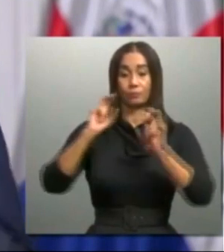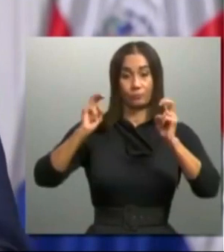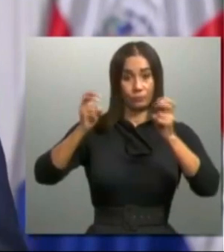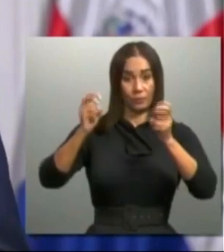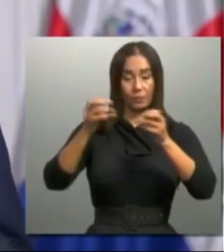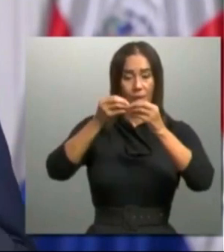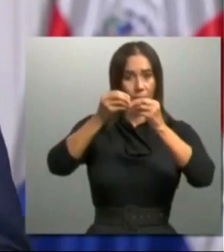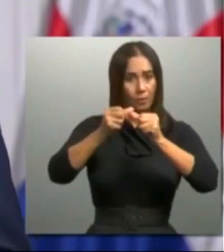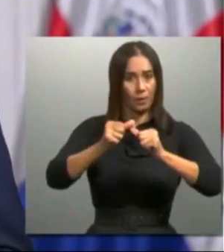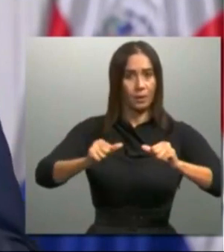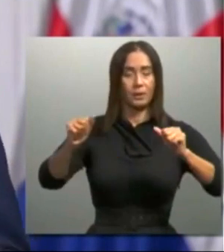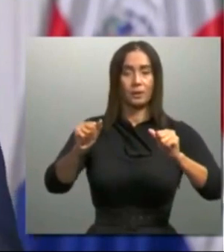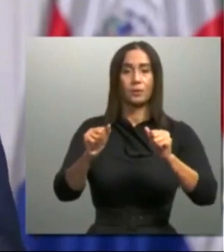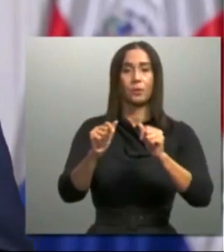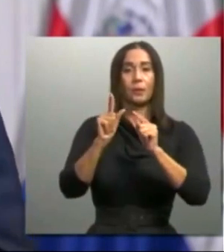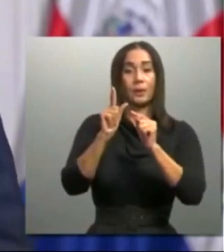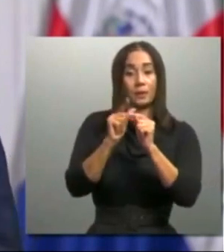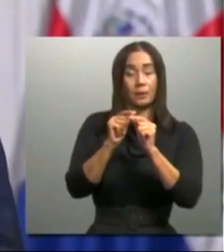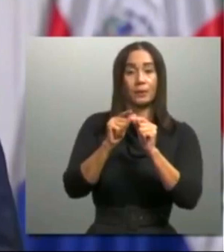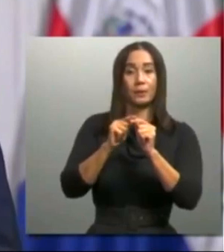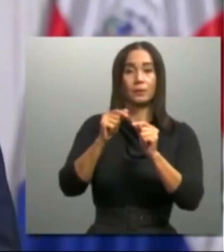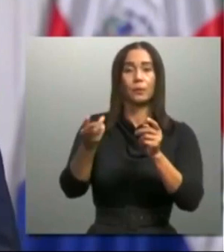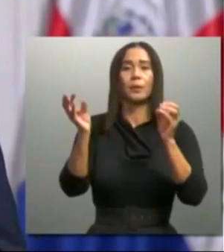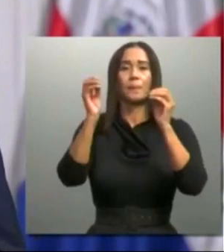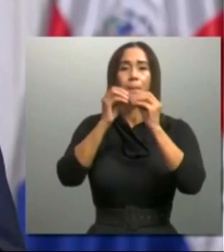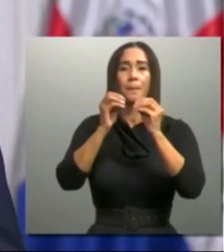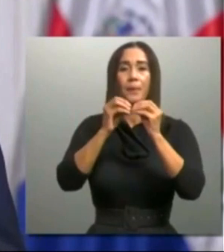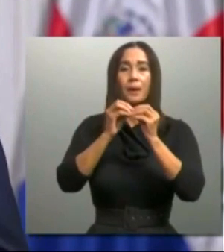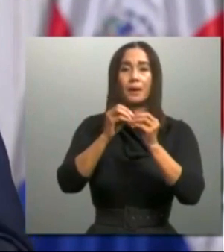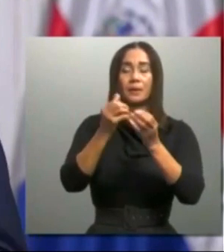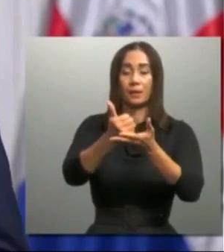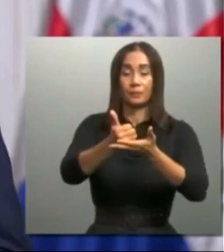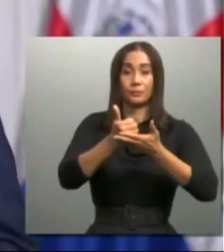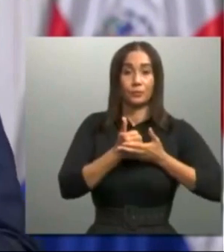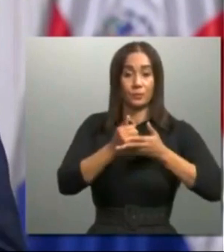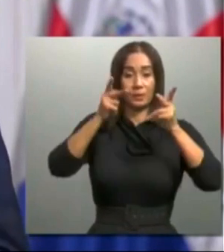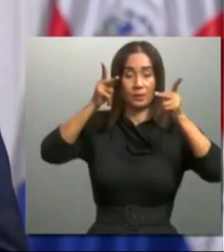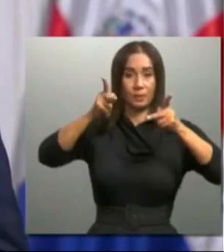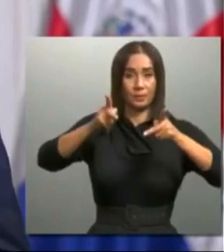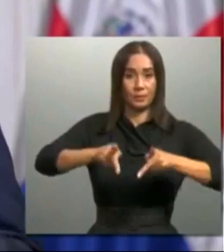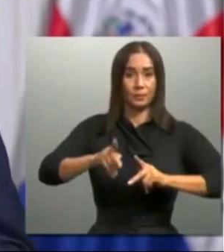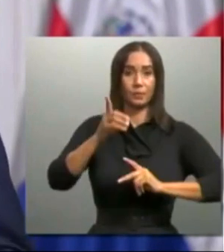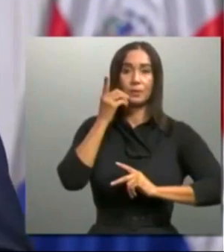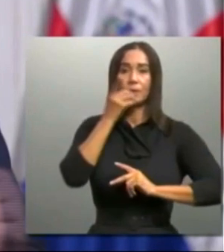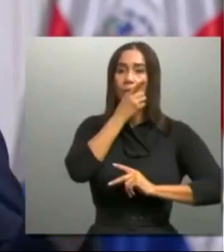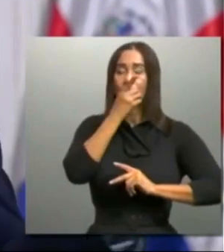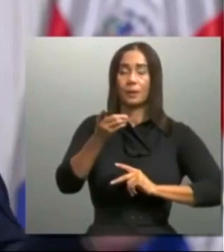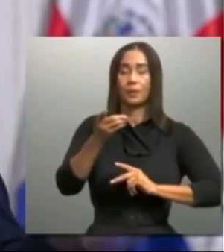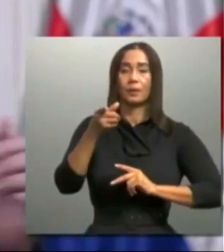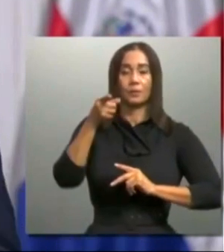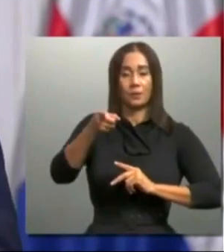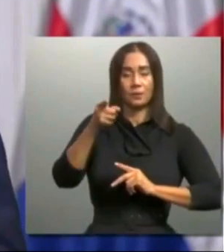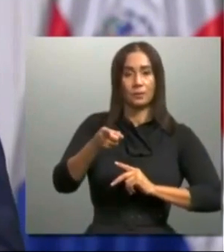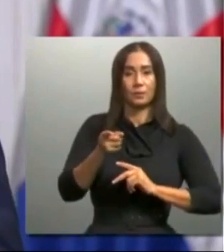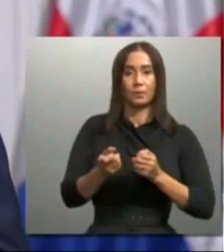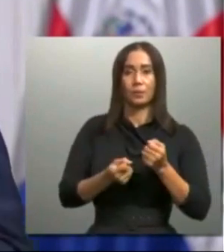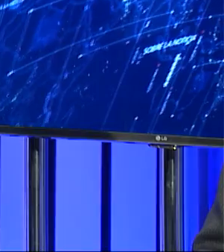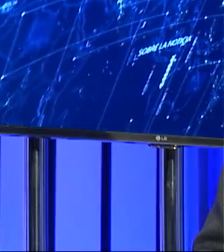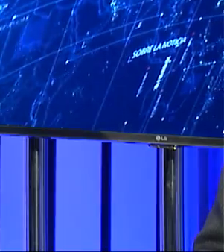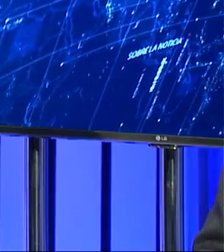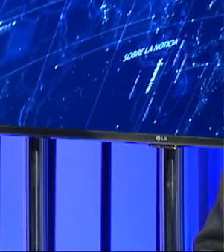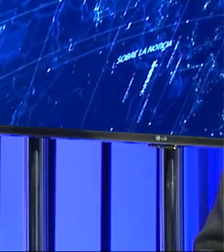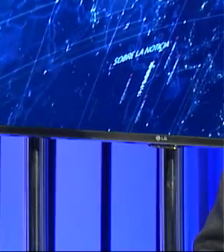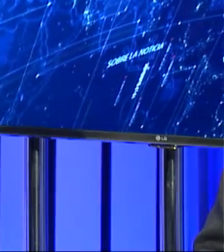peor. Además, él es juez y parte, porque él es un empresario, precisamente un generador. Entonces, va a tener